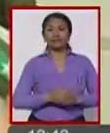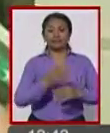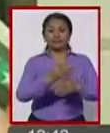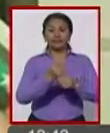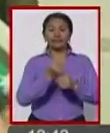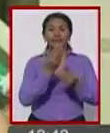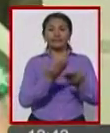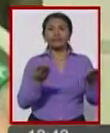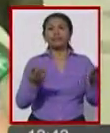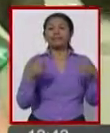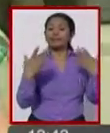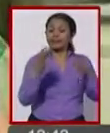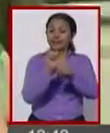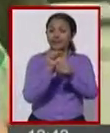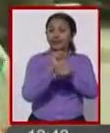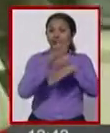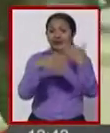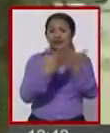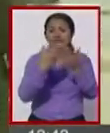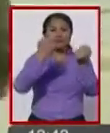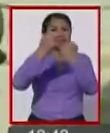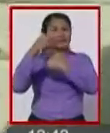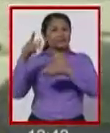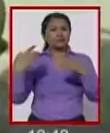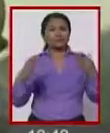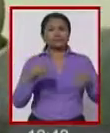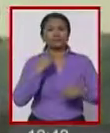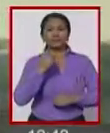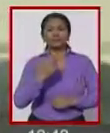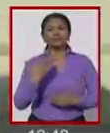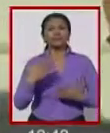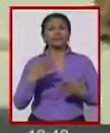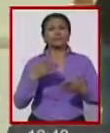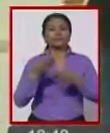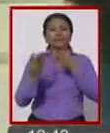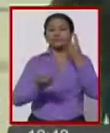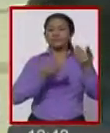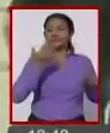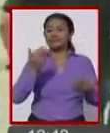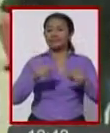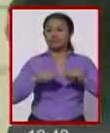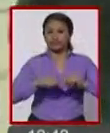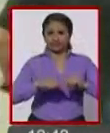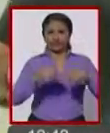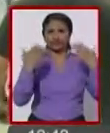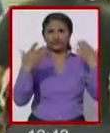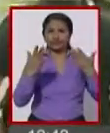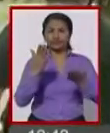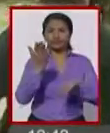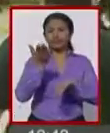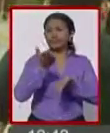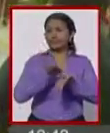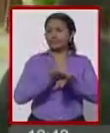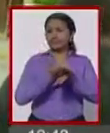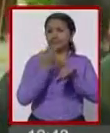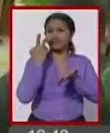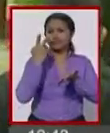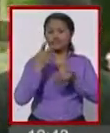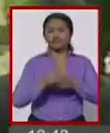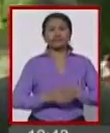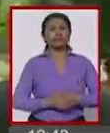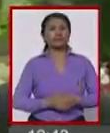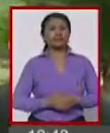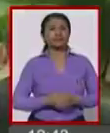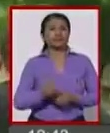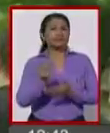apropiarse de lo ajeno. Entonces hemos trabajado en todos los niveles. Todavía, comandante, no se ha logrado controlar las llamas en este momento. No, ya prácticamente, como ustedes podrán apreciar,